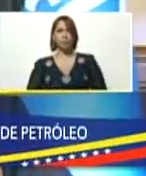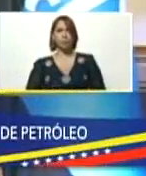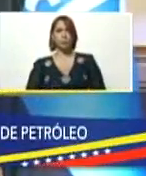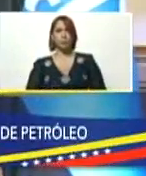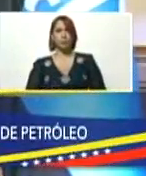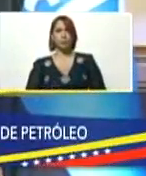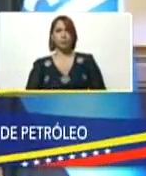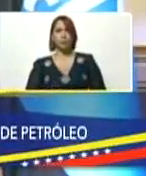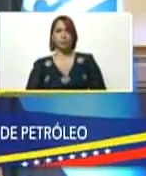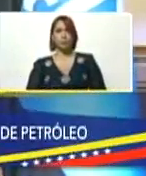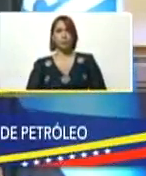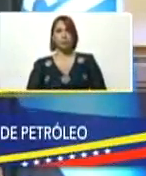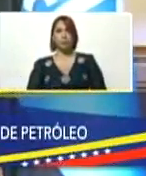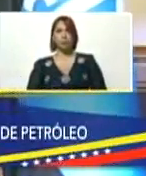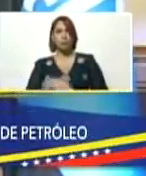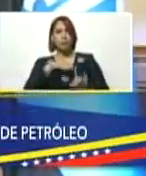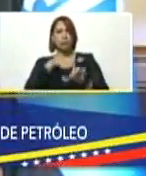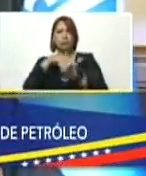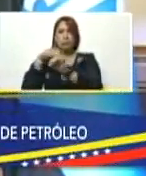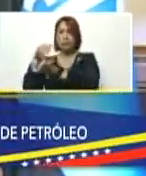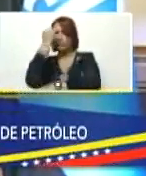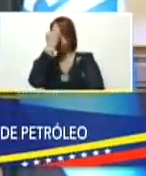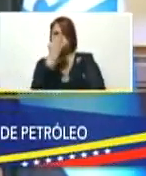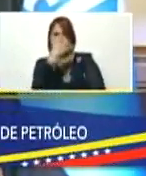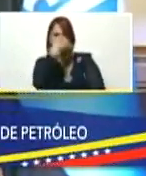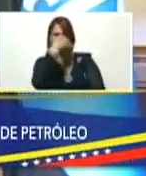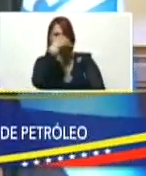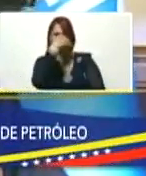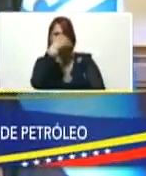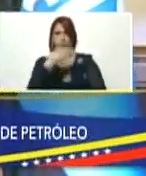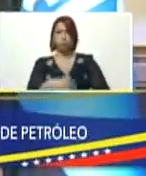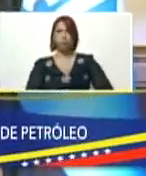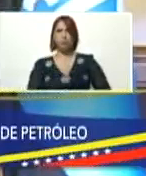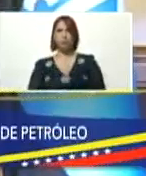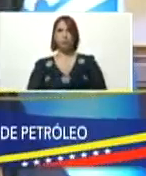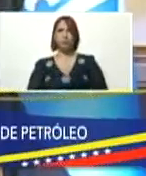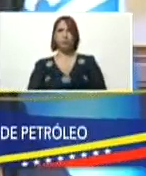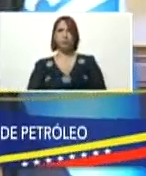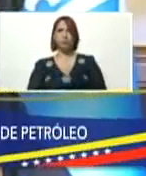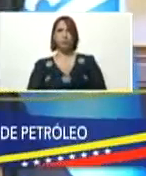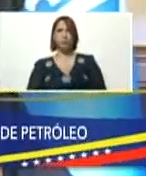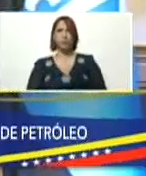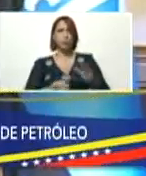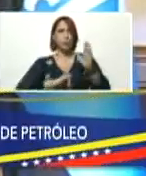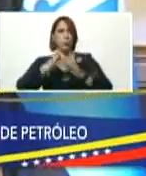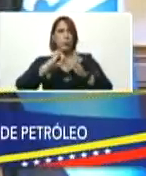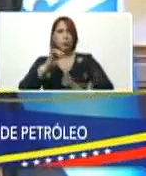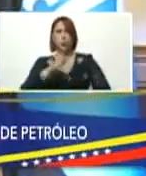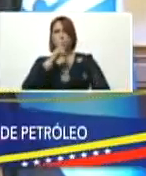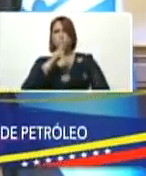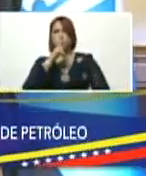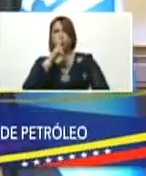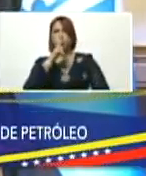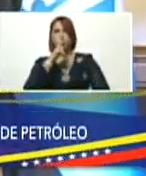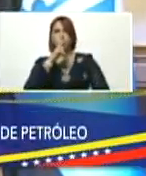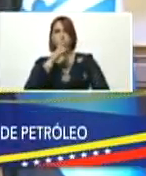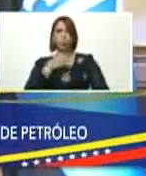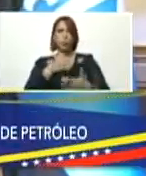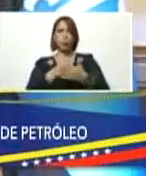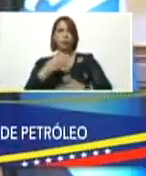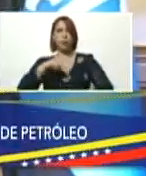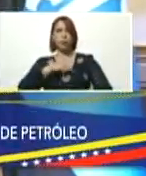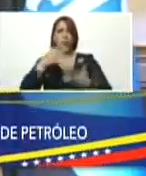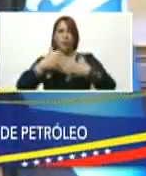producto de los ataques terroristas y de la infiltración criminal que ha habido contra nuestra